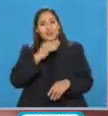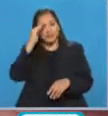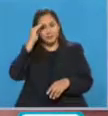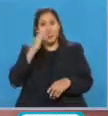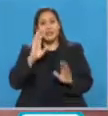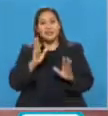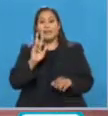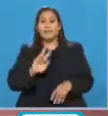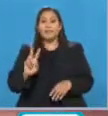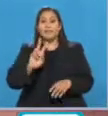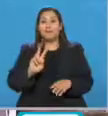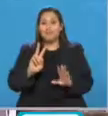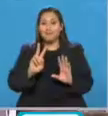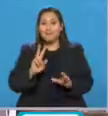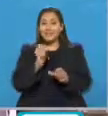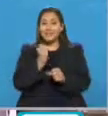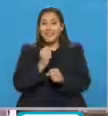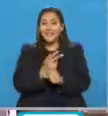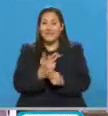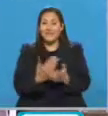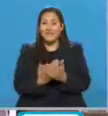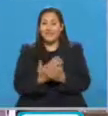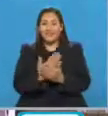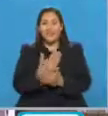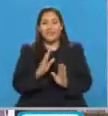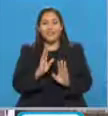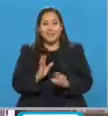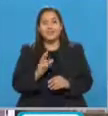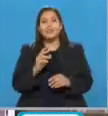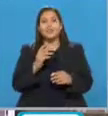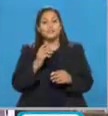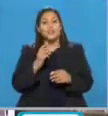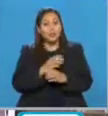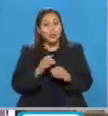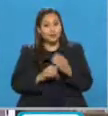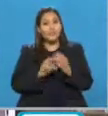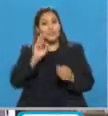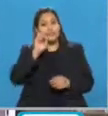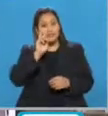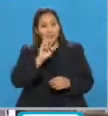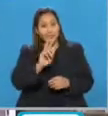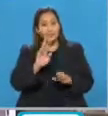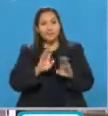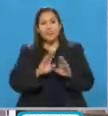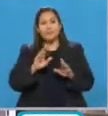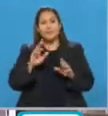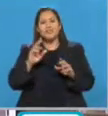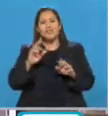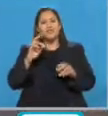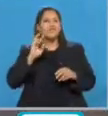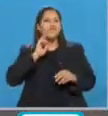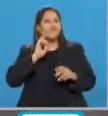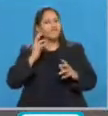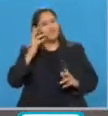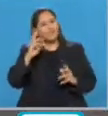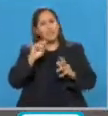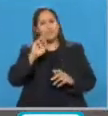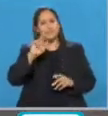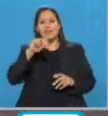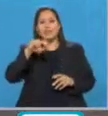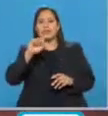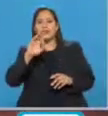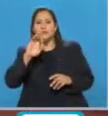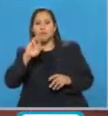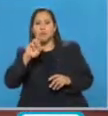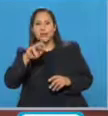Eso que es llegaste bueno. tempranísimo Y que hay para cosas que ponernos ver. al día. Y que hay cosas que ver ¿Sí? a pesar de que Transformers va a invadir la cartelera. Ay, otra